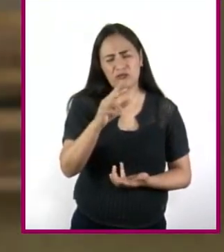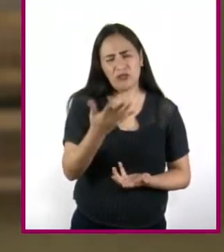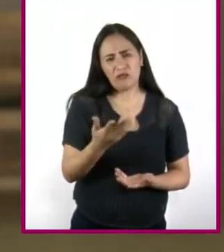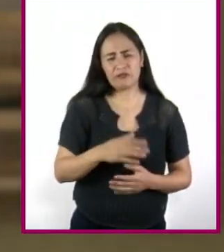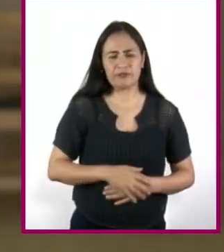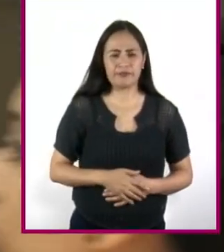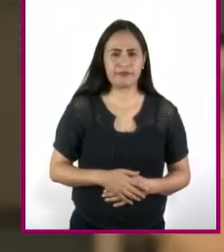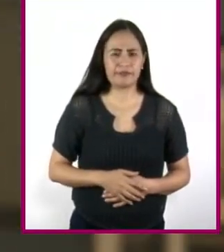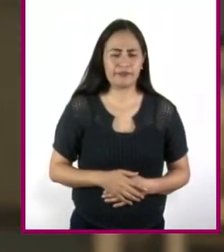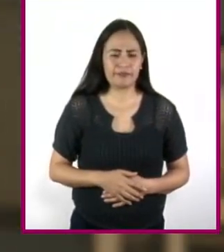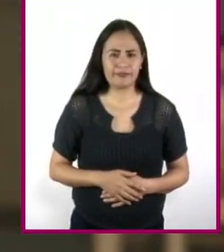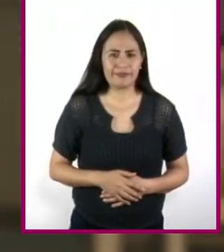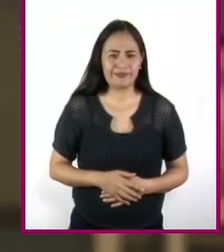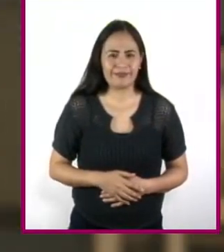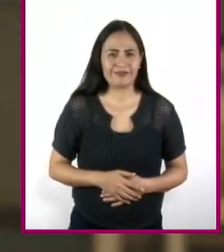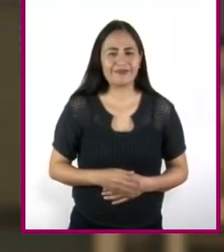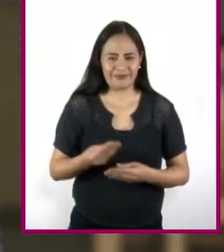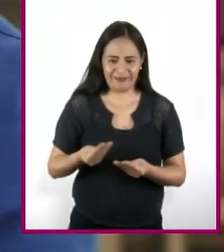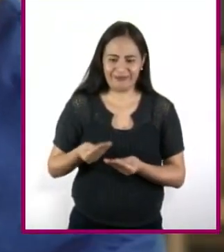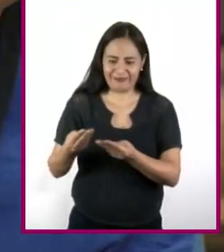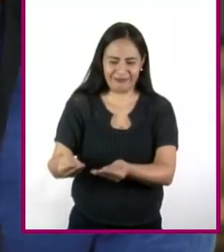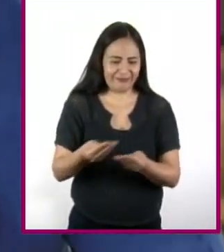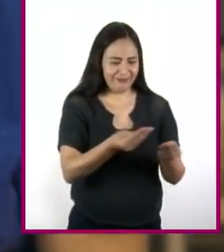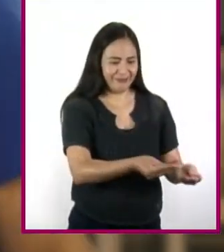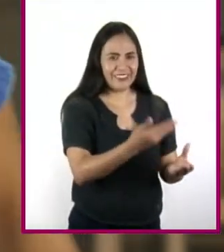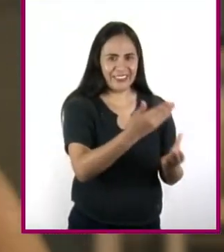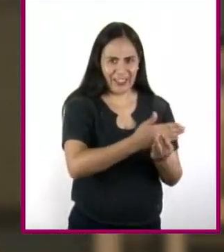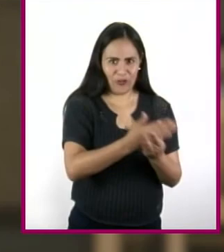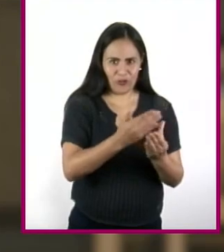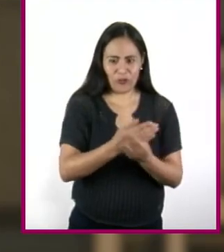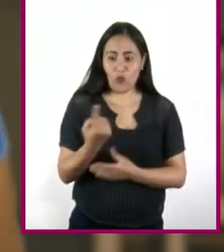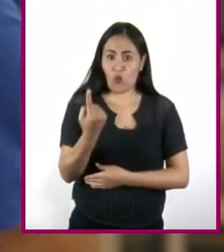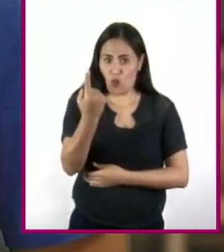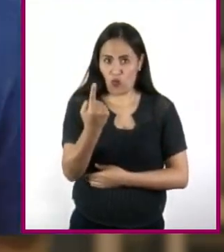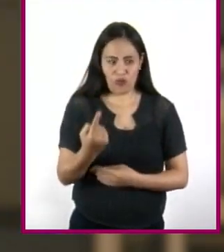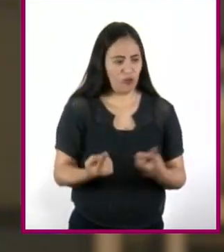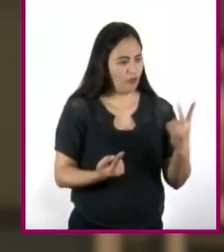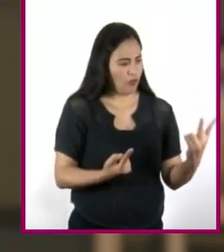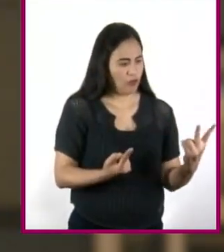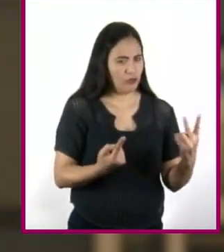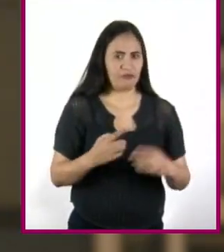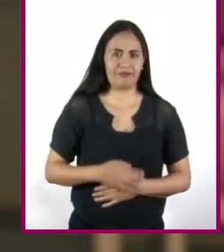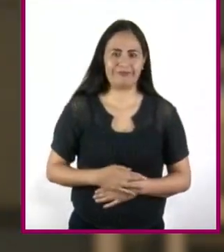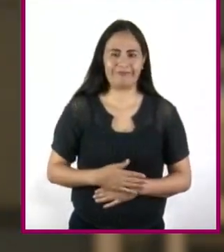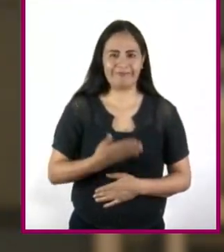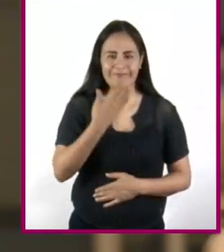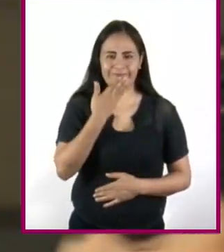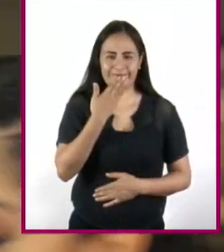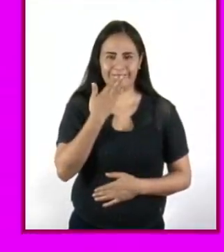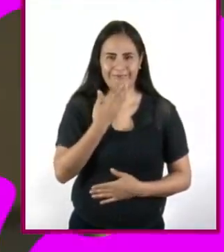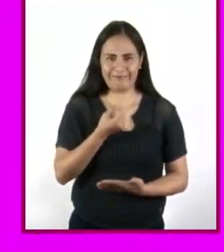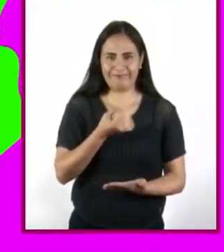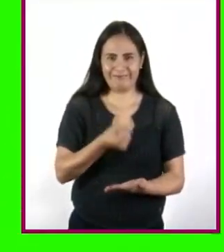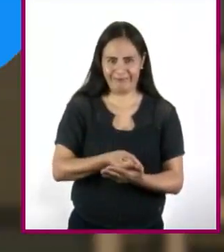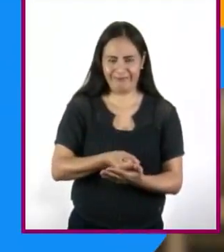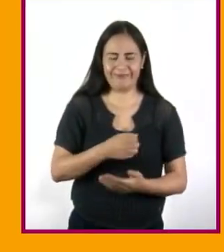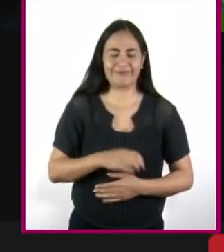A ver, aquí están sus tacos. 1 y 2. Provechito. Gracias, don George.